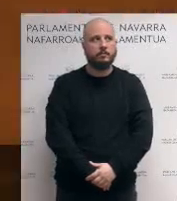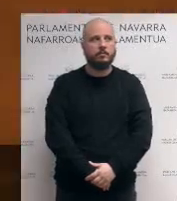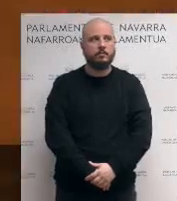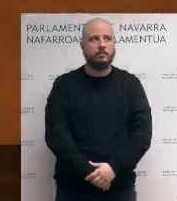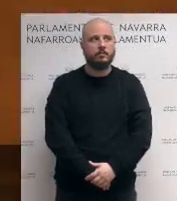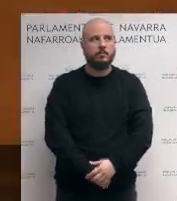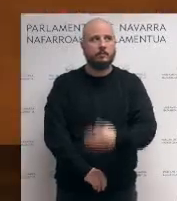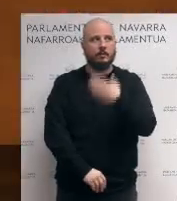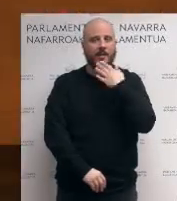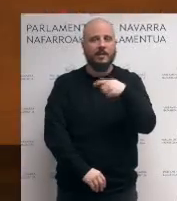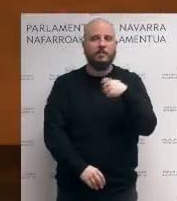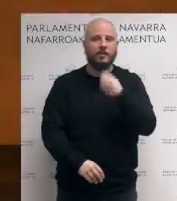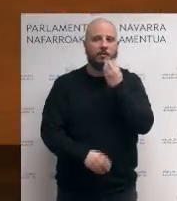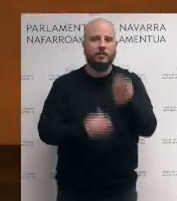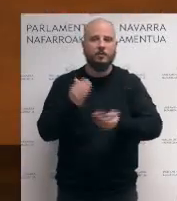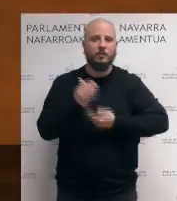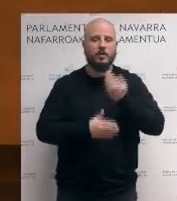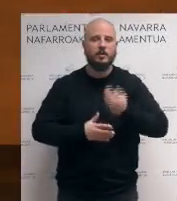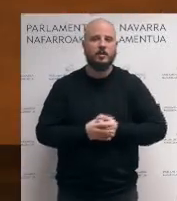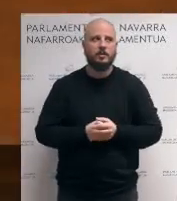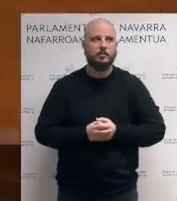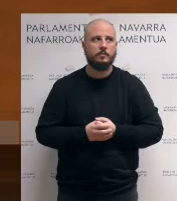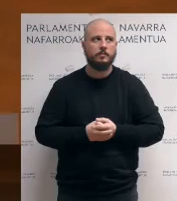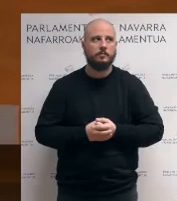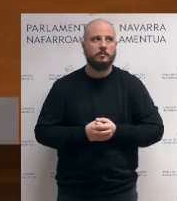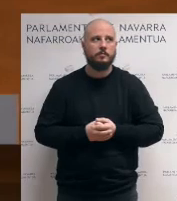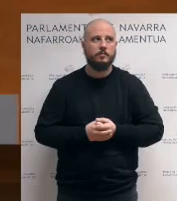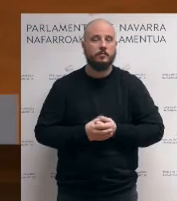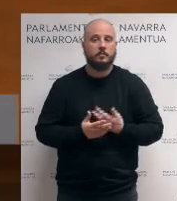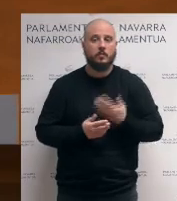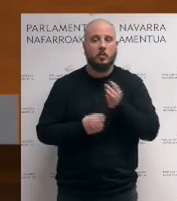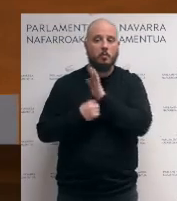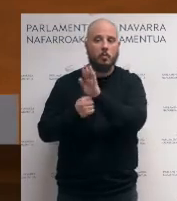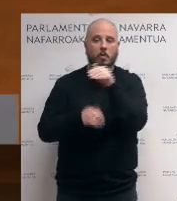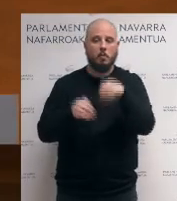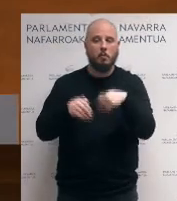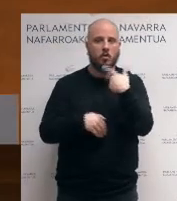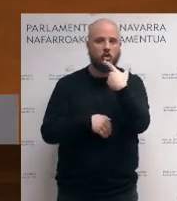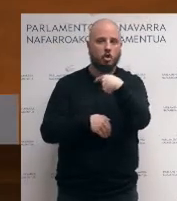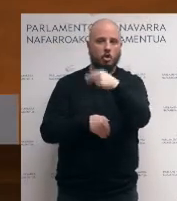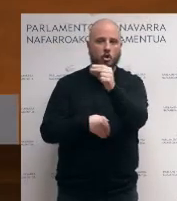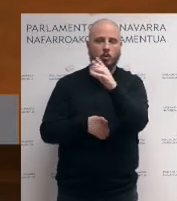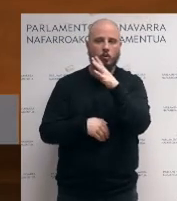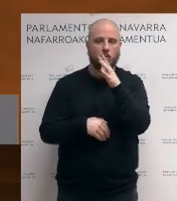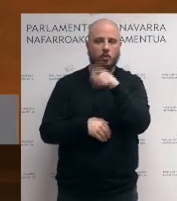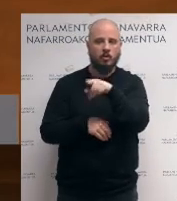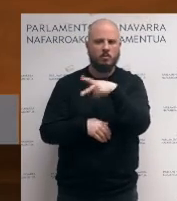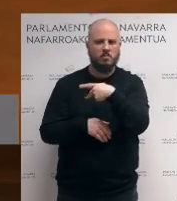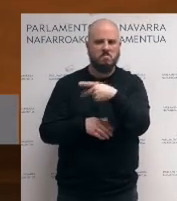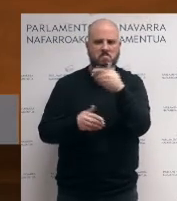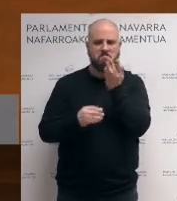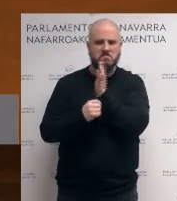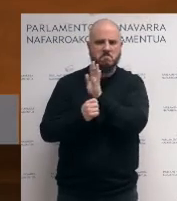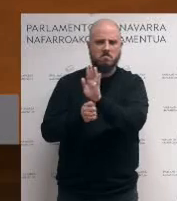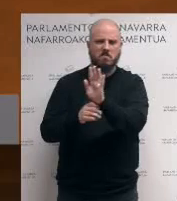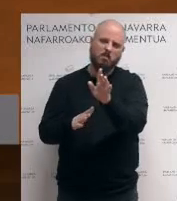Gracias, presidente. Buenos días, señorías. Bien, pues nuestro voto a esta moción va a ser no a una moción que a primera vista puede parecer